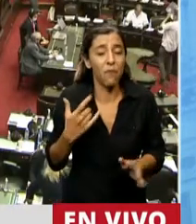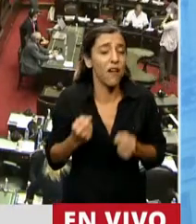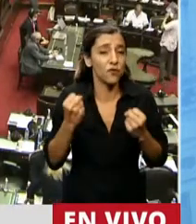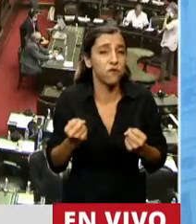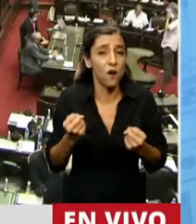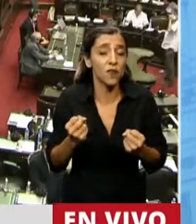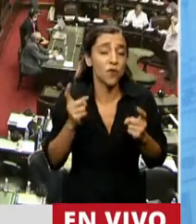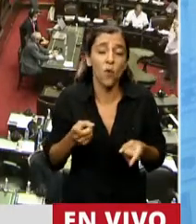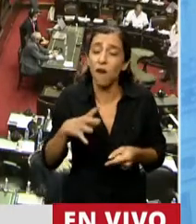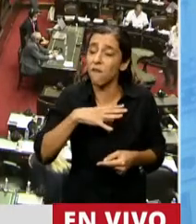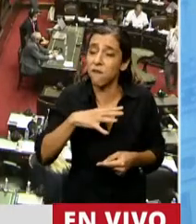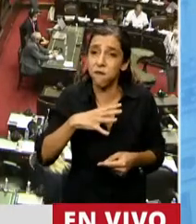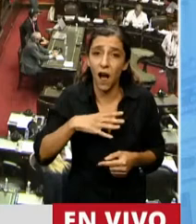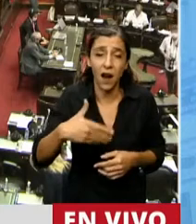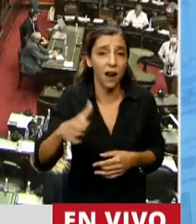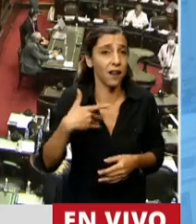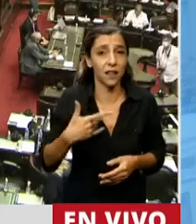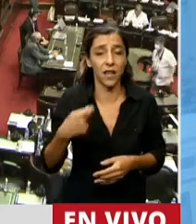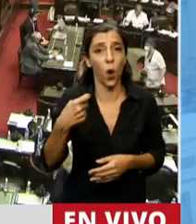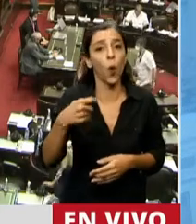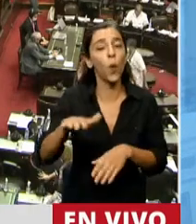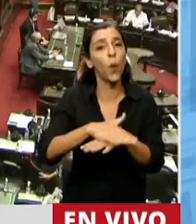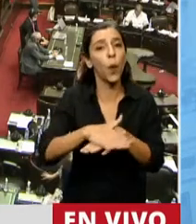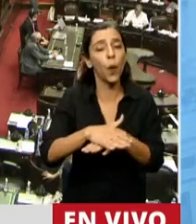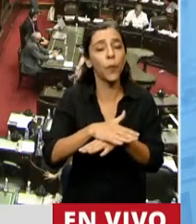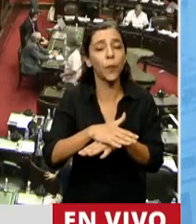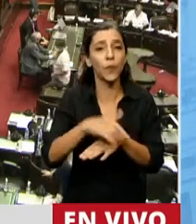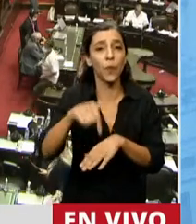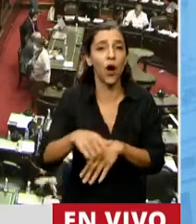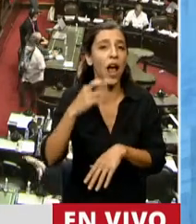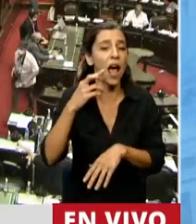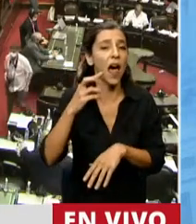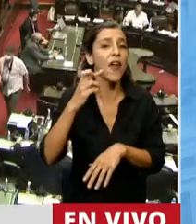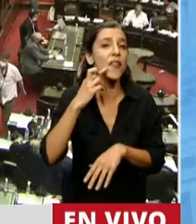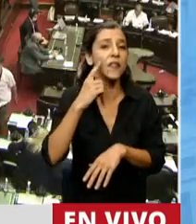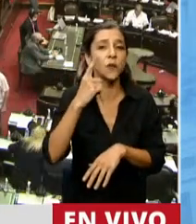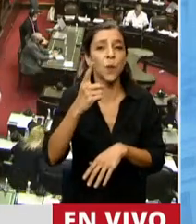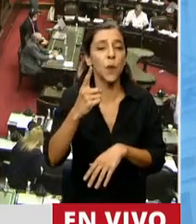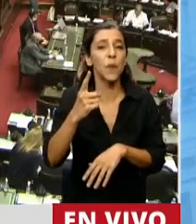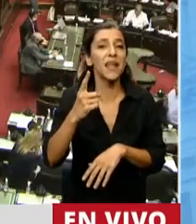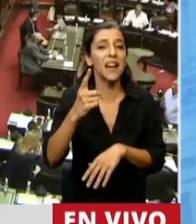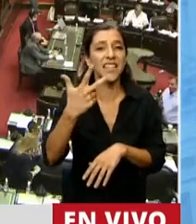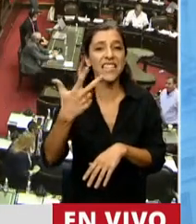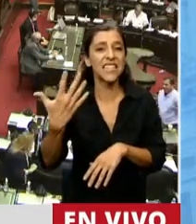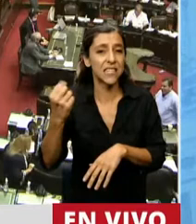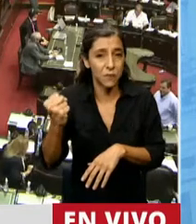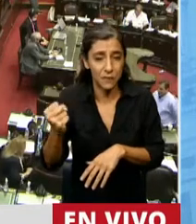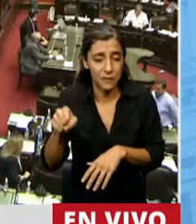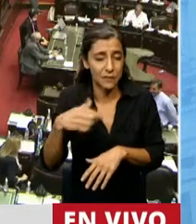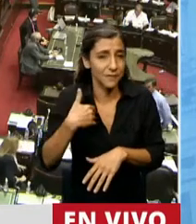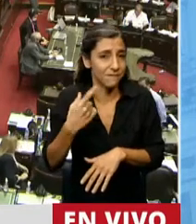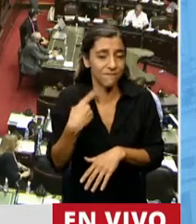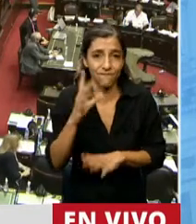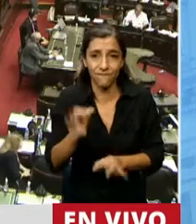insuficientes. La jubilación mínima es de solo 19.035 pesos. Con haberes tan bajos, por más que se le iguale